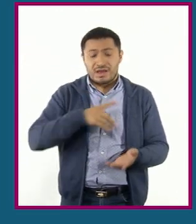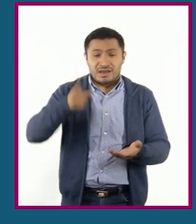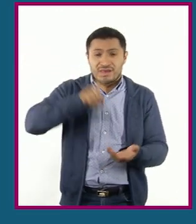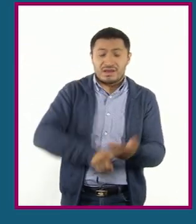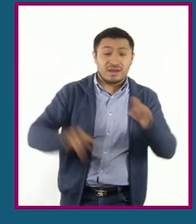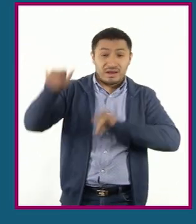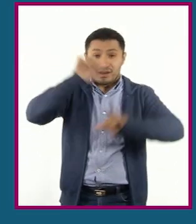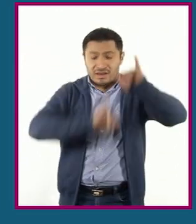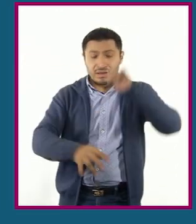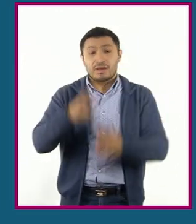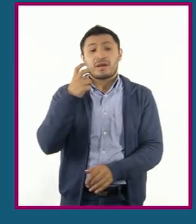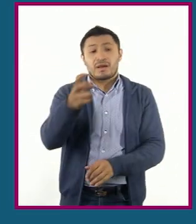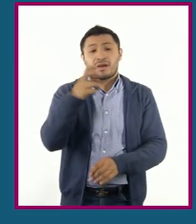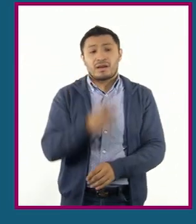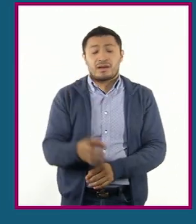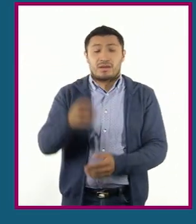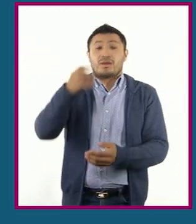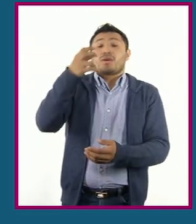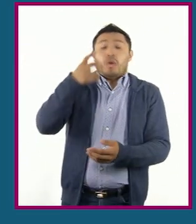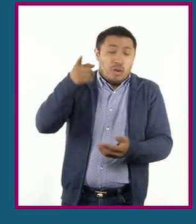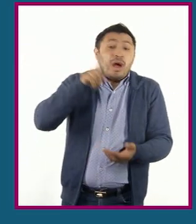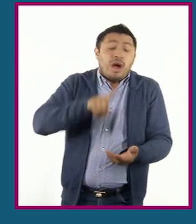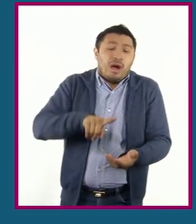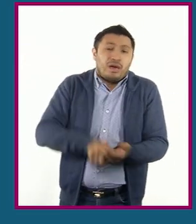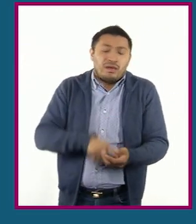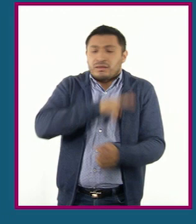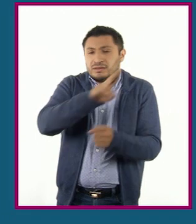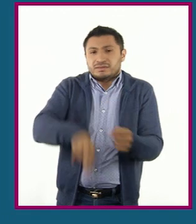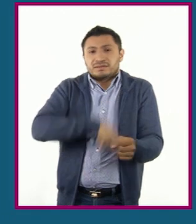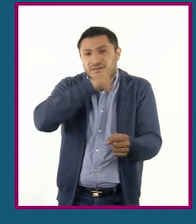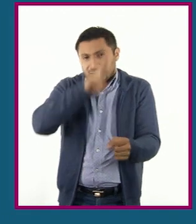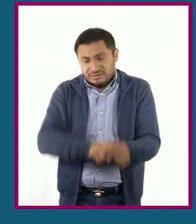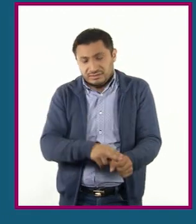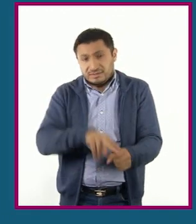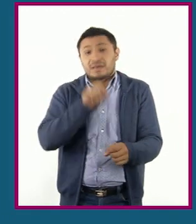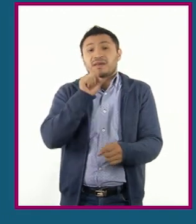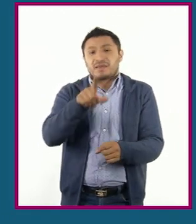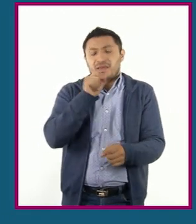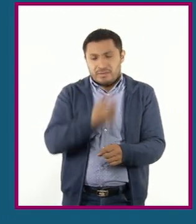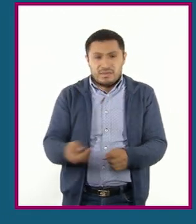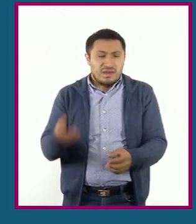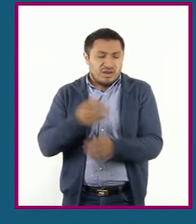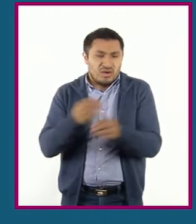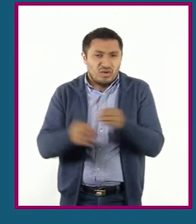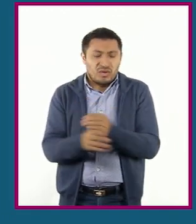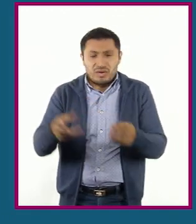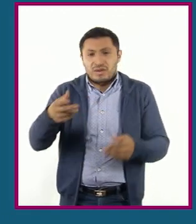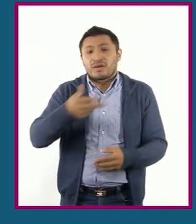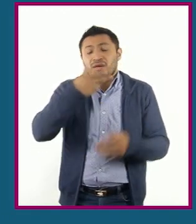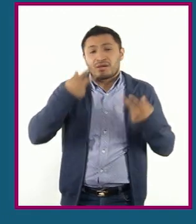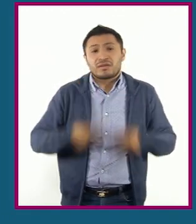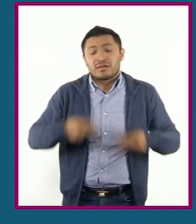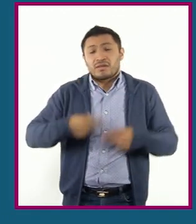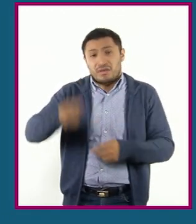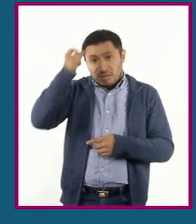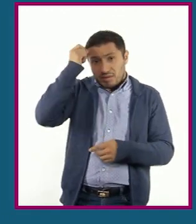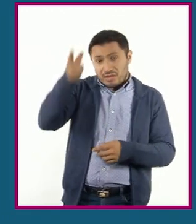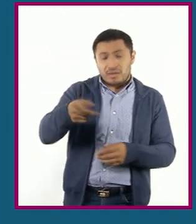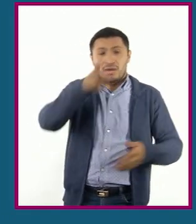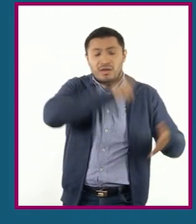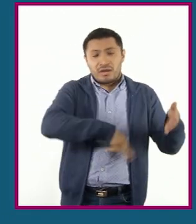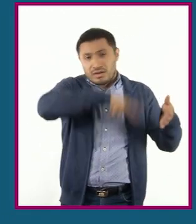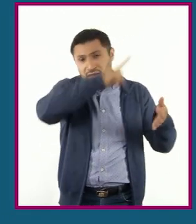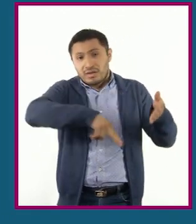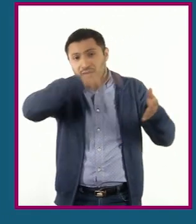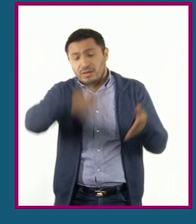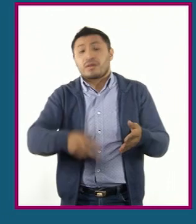químicos. Por esto, no solo está presente en la naturaleza, sino en las creaciones del hombre. La pintura es